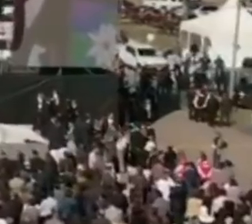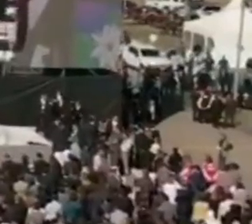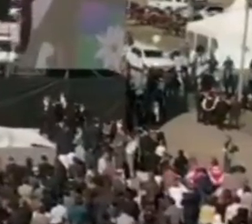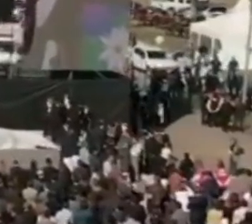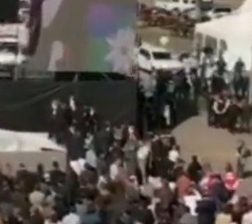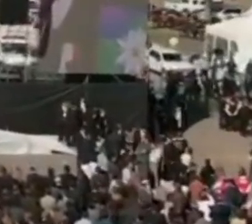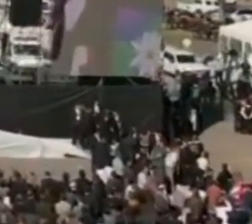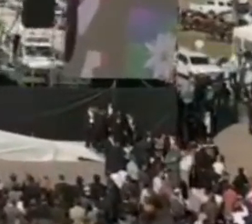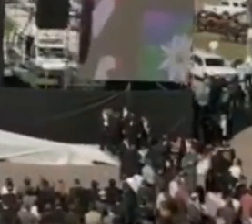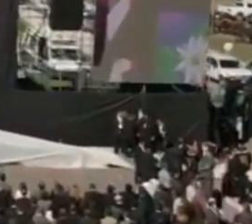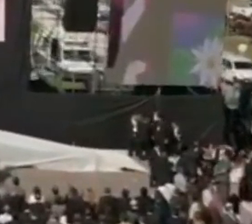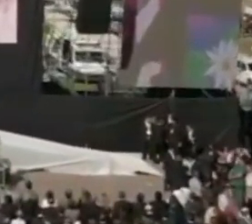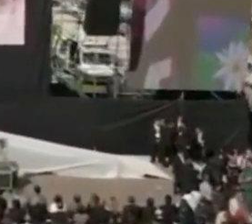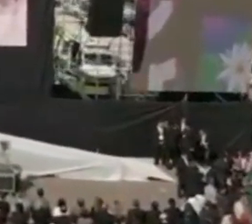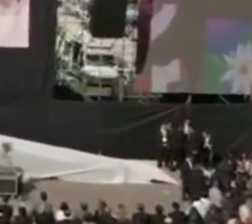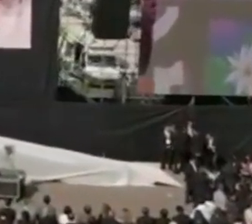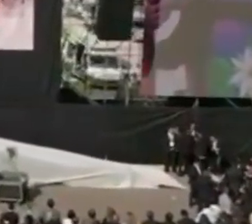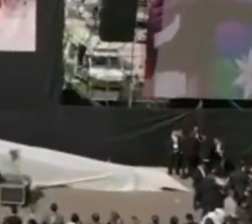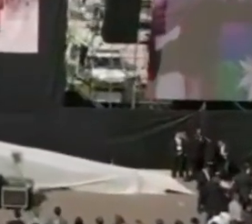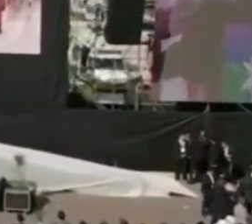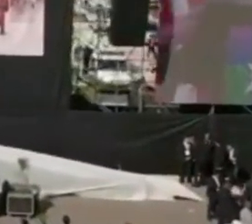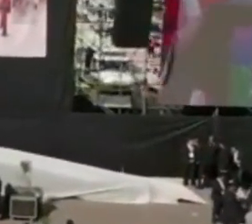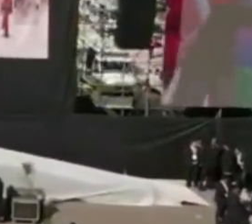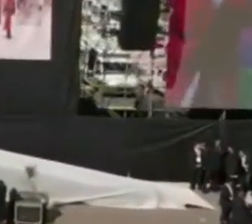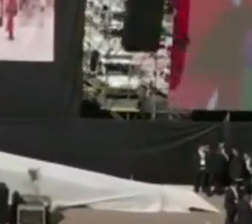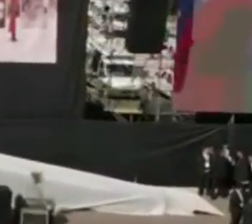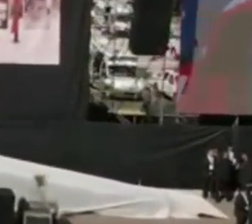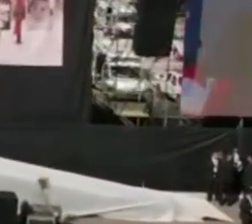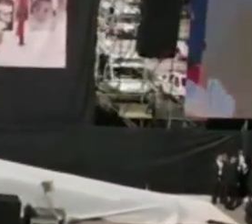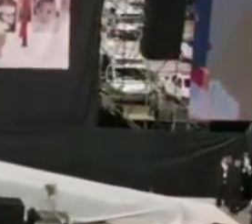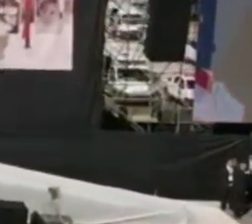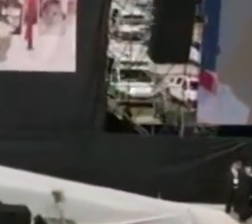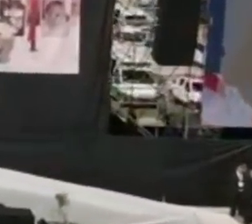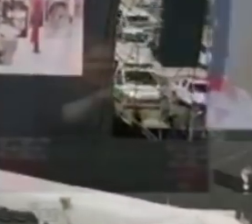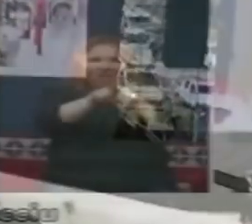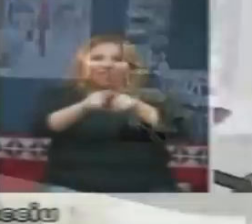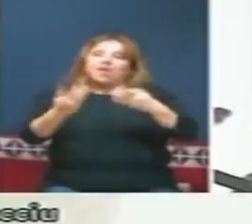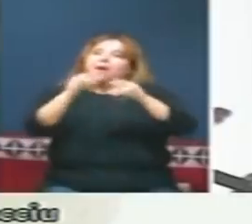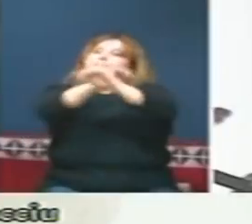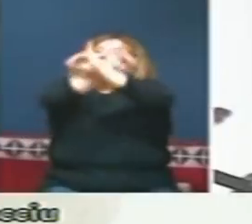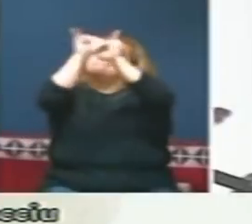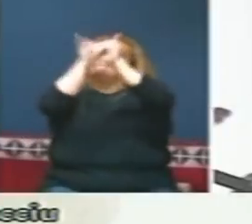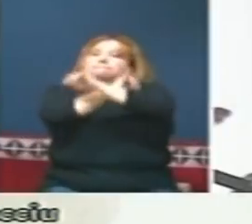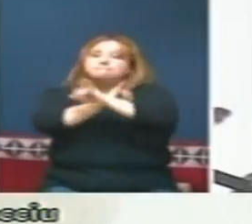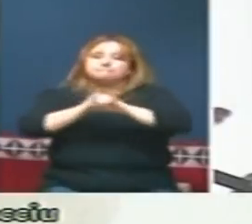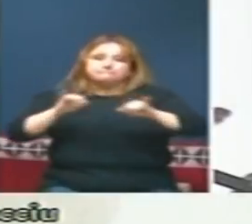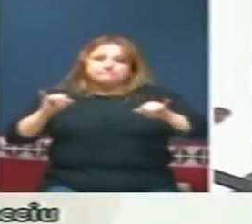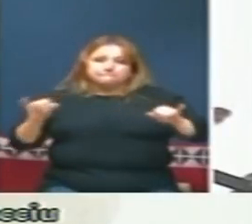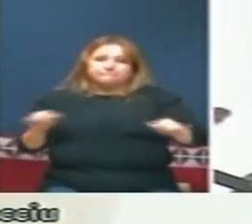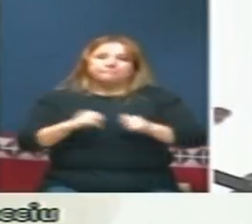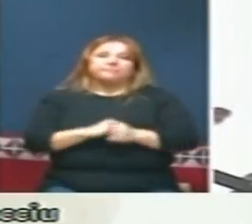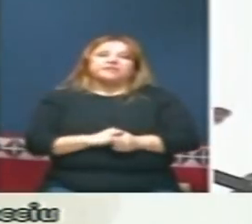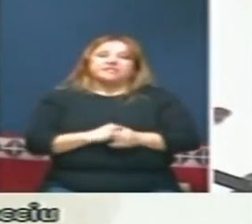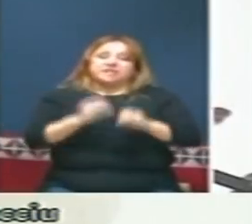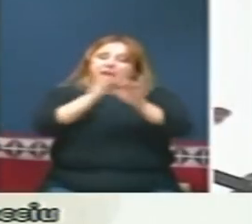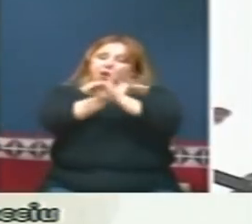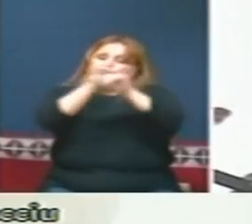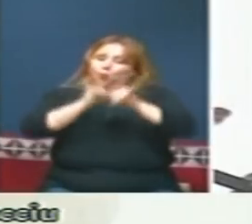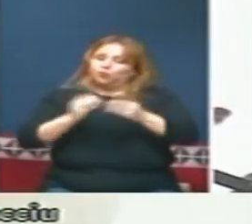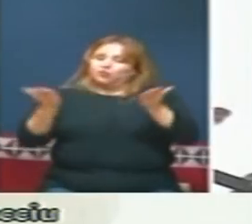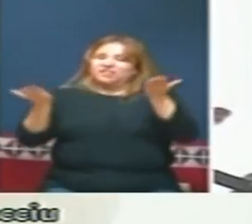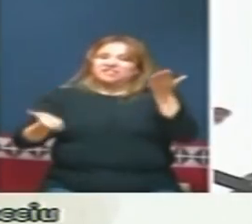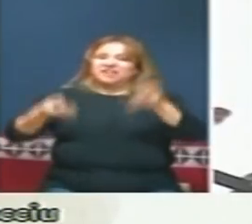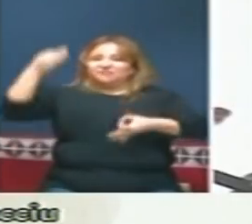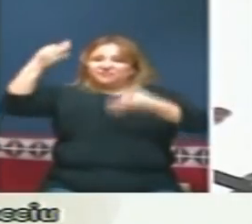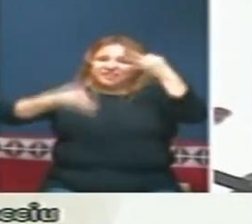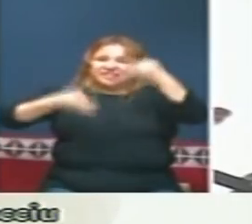el corazón a Dios y a los hermanos, a ser heraldos, a trabajar por la justicia y a